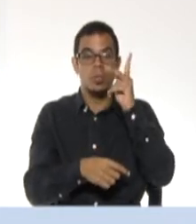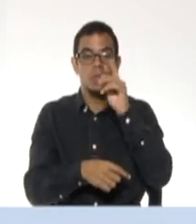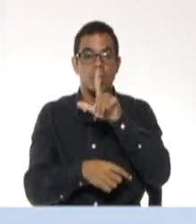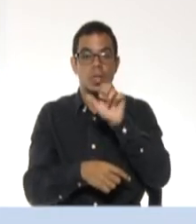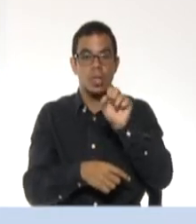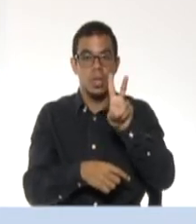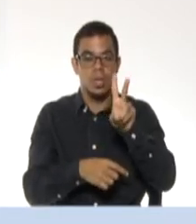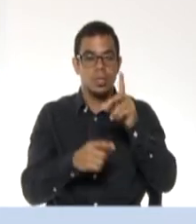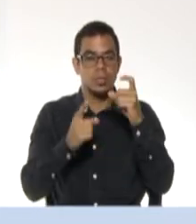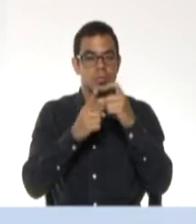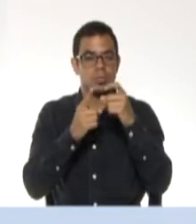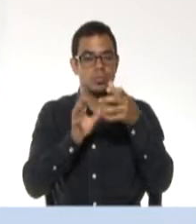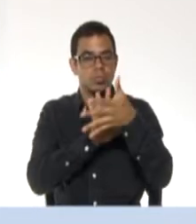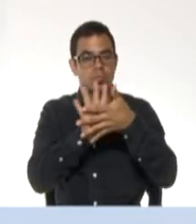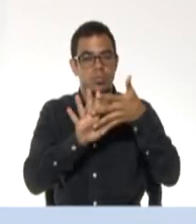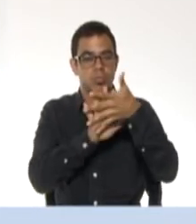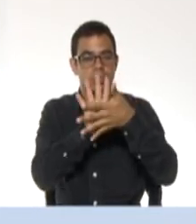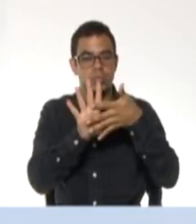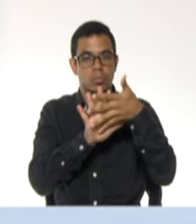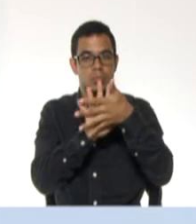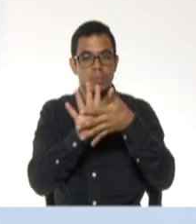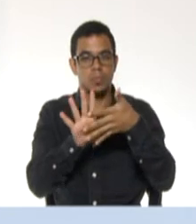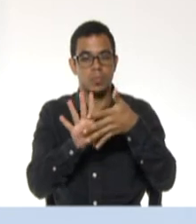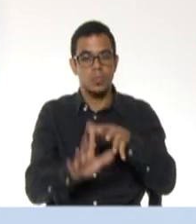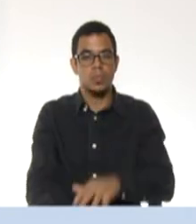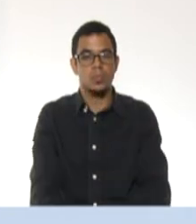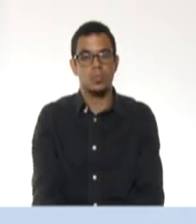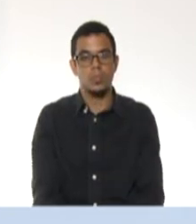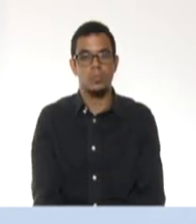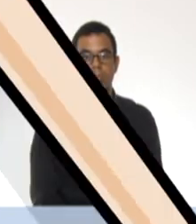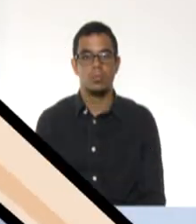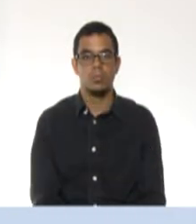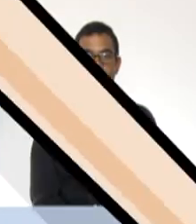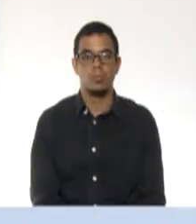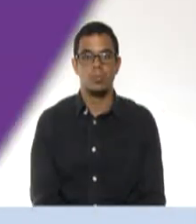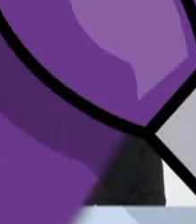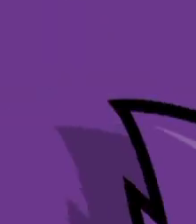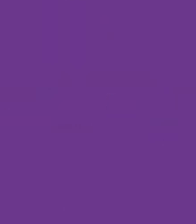el video con las palabras claves en lengua de señas venezolana.